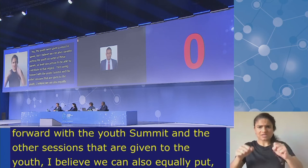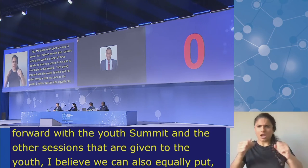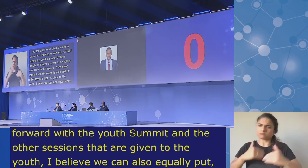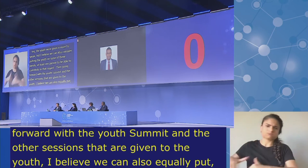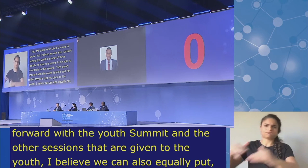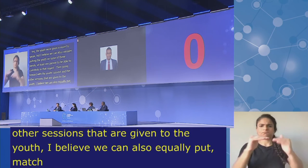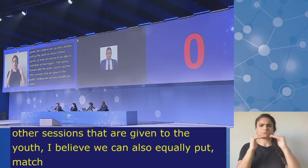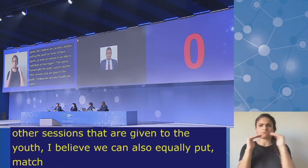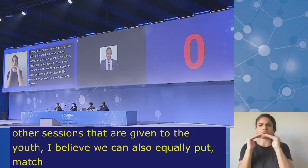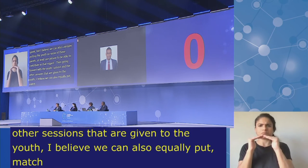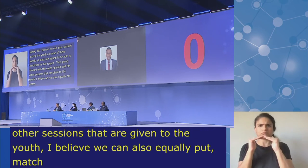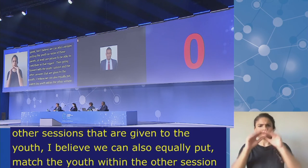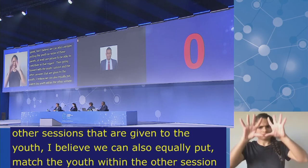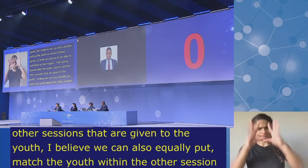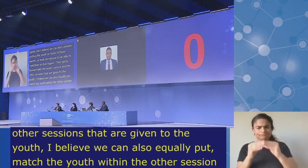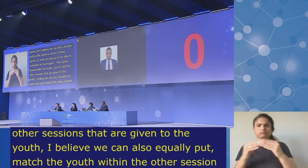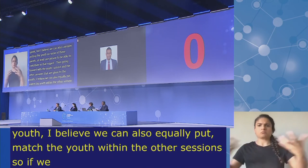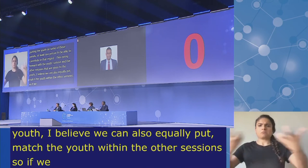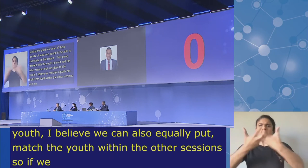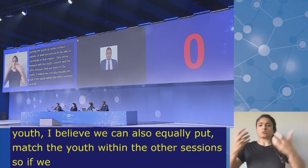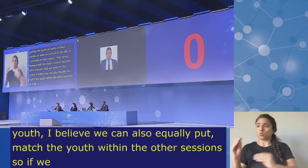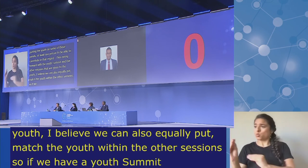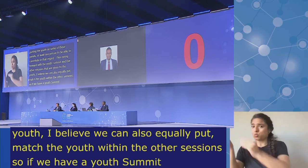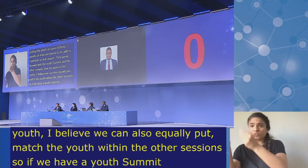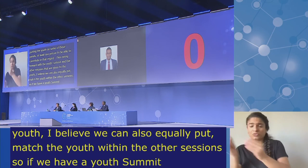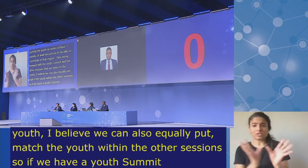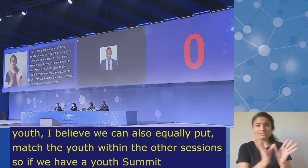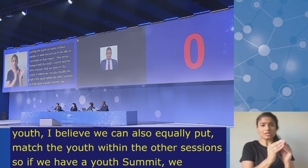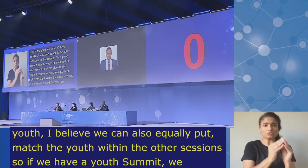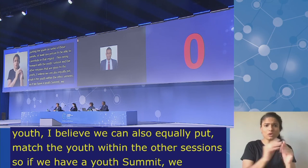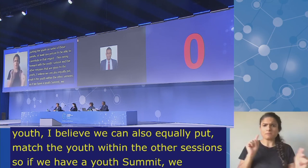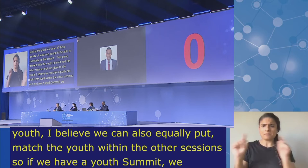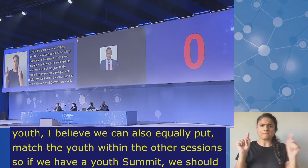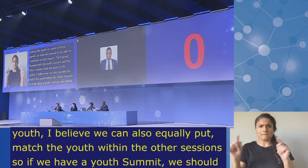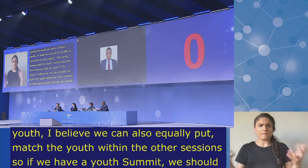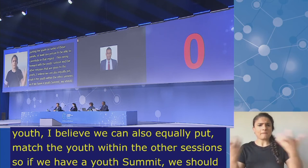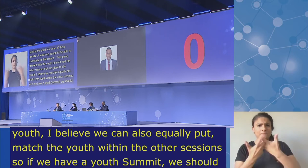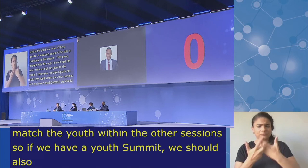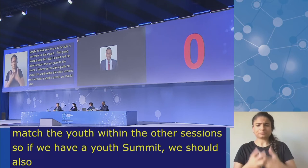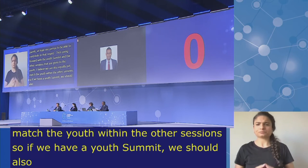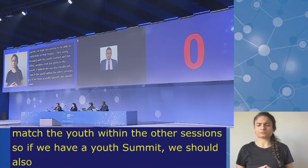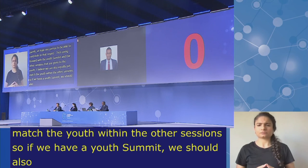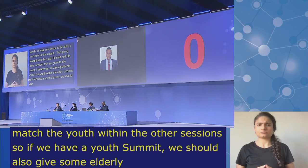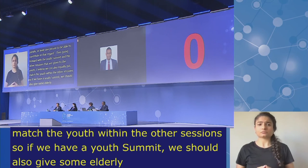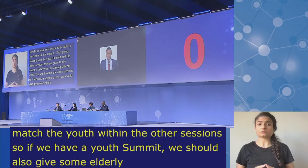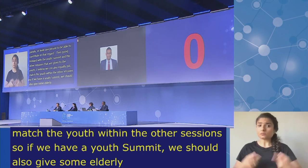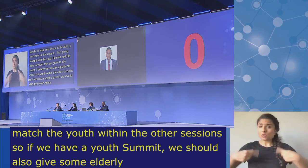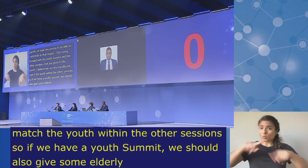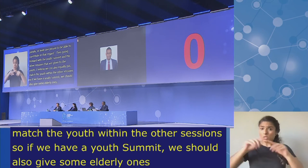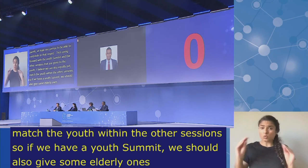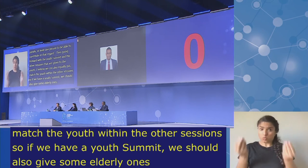la posibilidad de expresarse a los jóvenes y tenemos que hacer lo posible para que esta voz sea